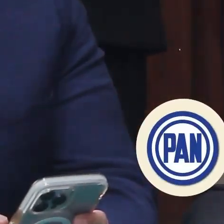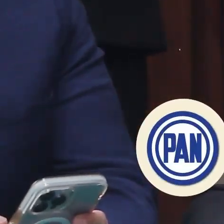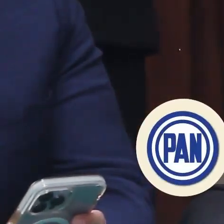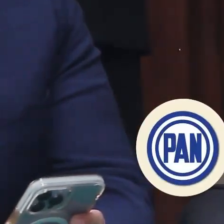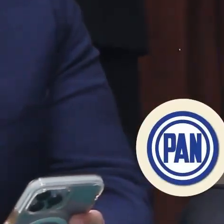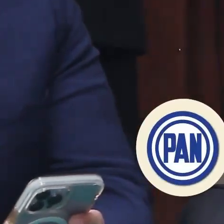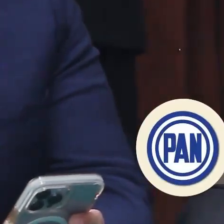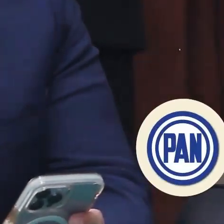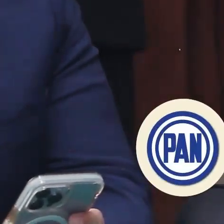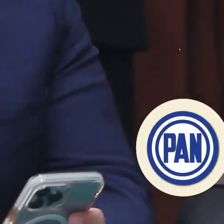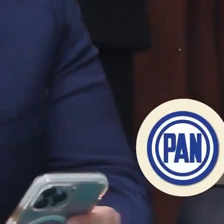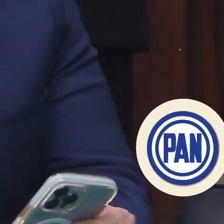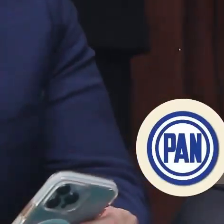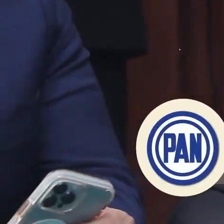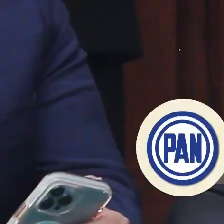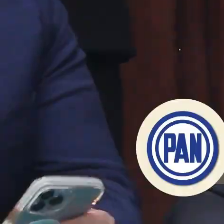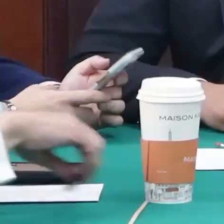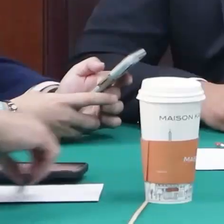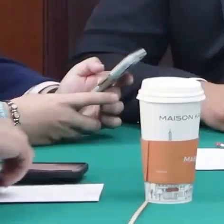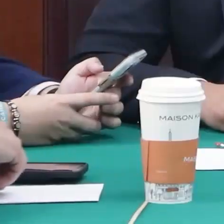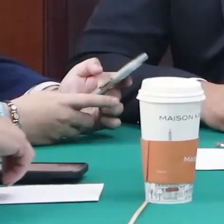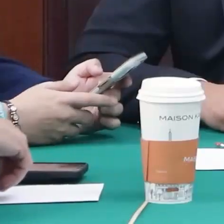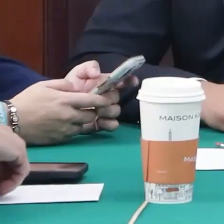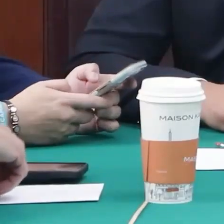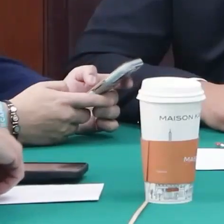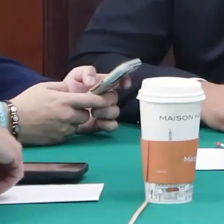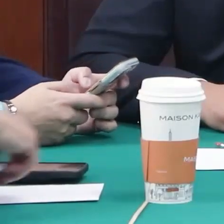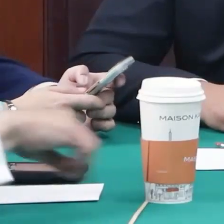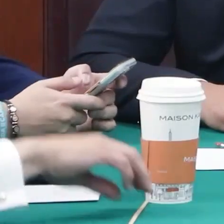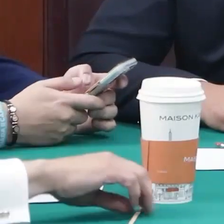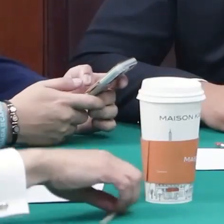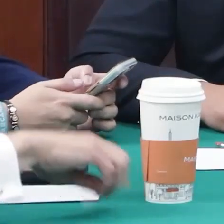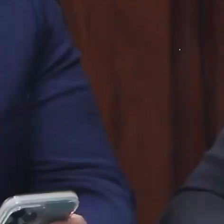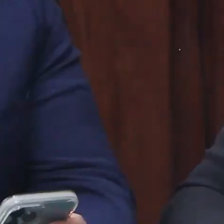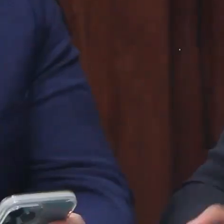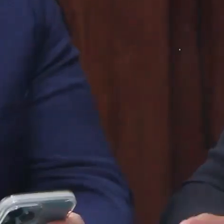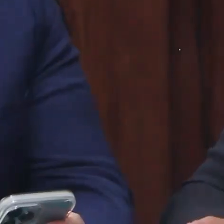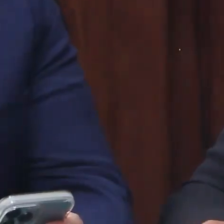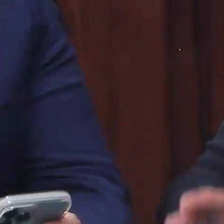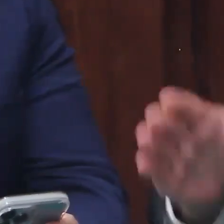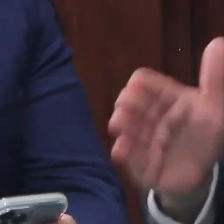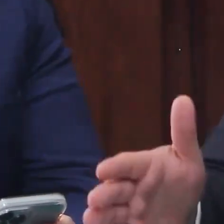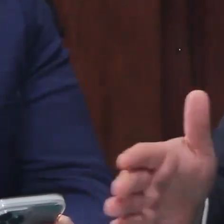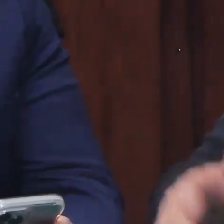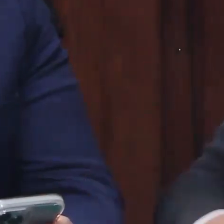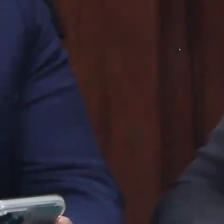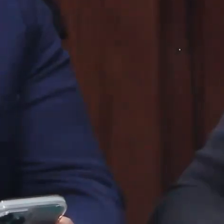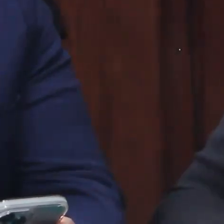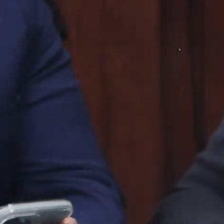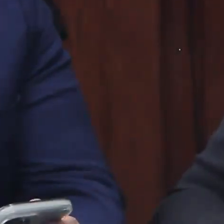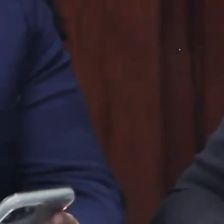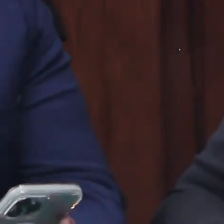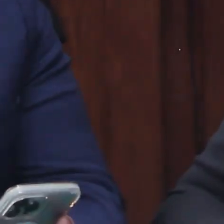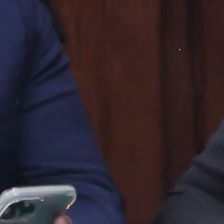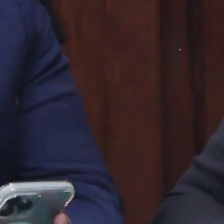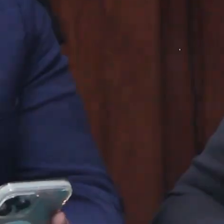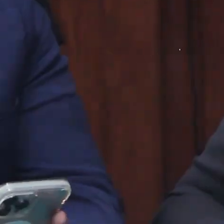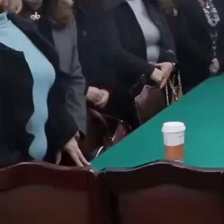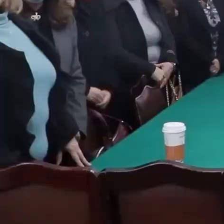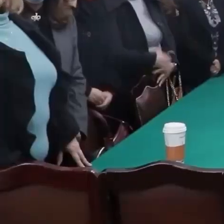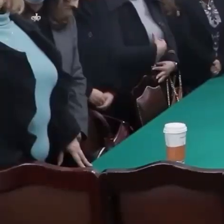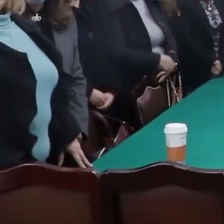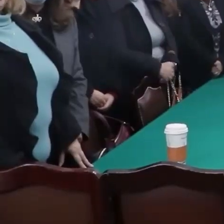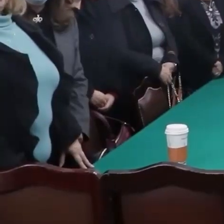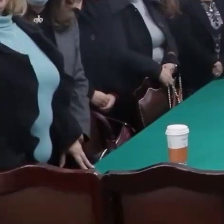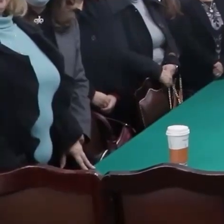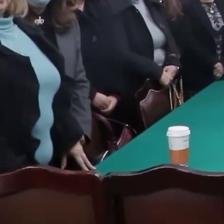pronta, eficaz y sobre todo que la resolución de las controversias llegue por la vía pacífica e institucional, que